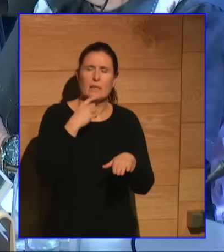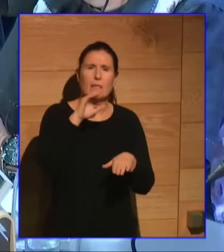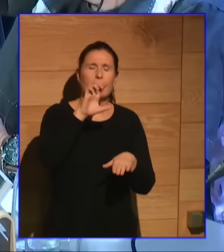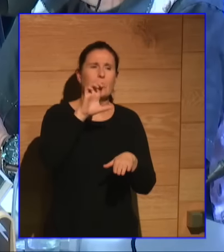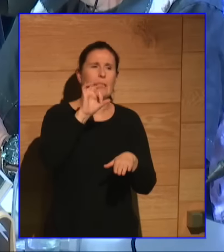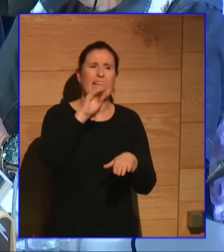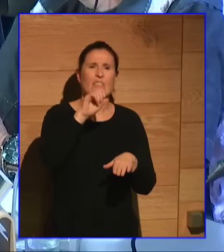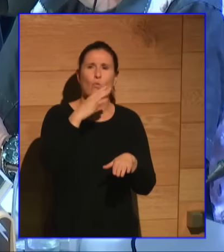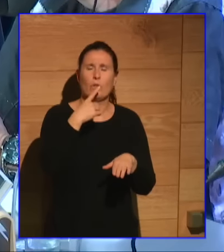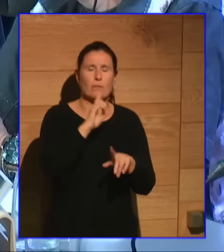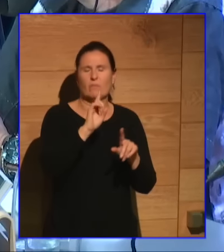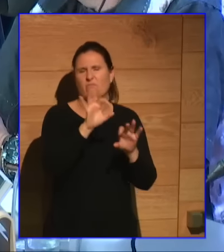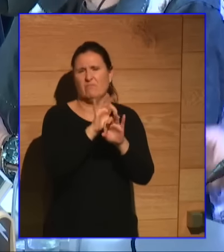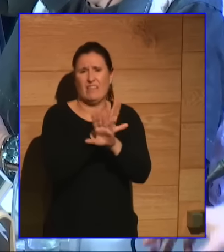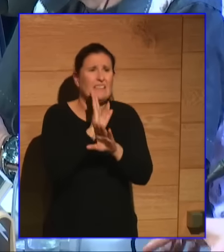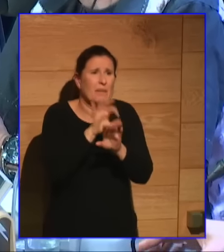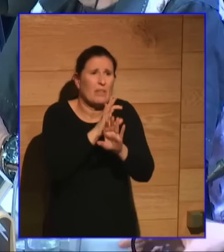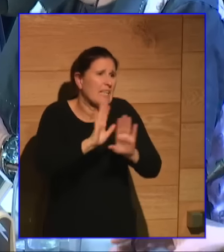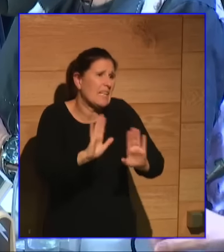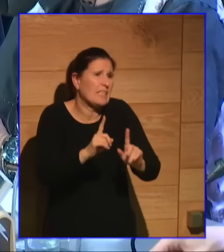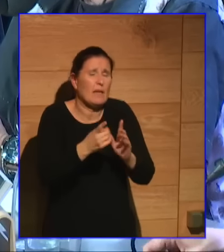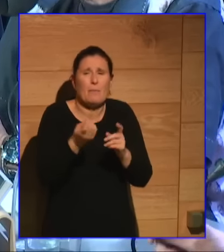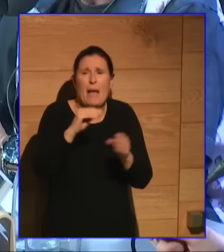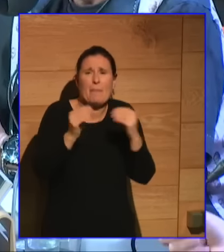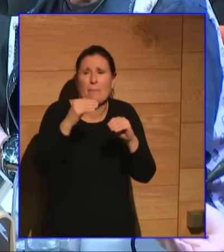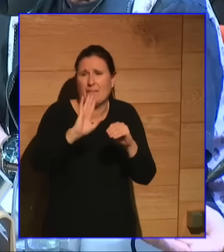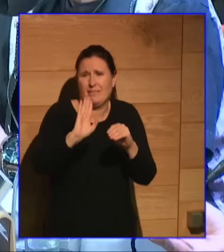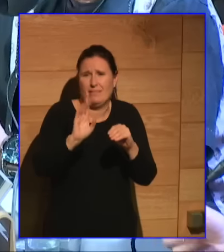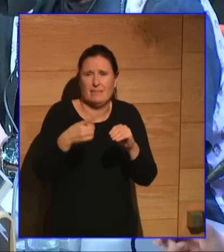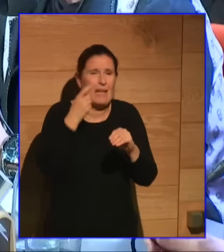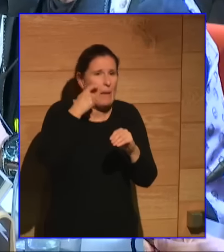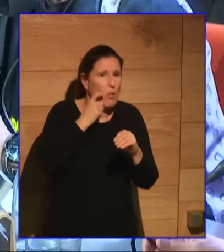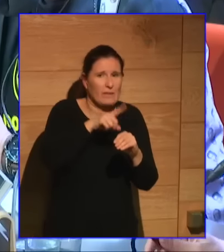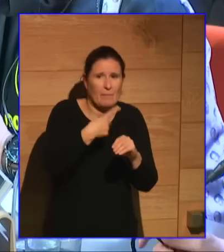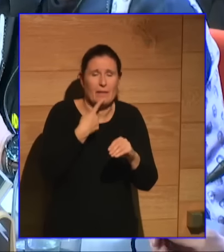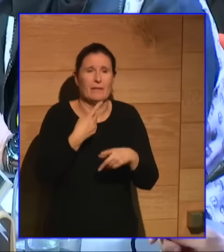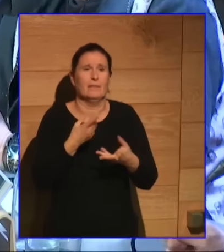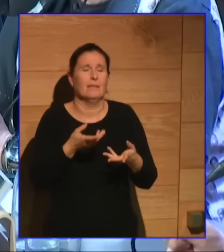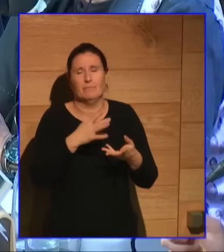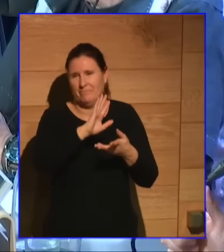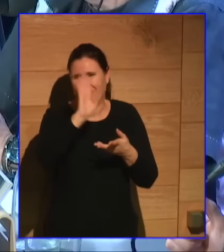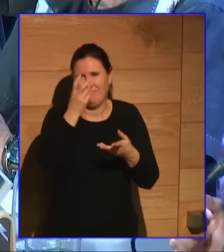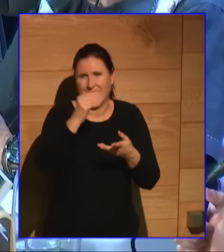Podemos borrar todo esto. El deseo y Almodóvar. El deseo de Almodóvar también es anterior. Y Alfred Hitchcock. Hitchcock también creo alguna.